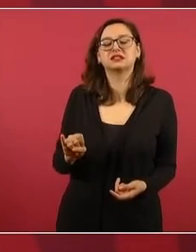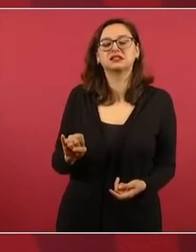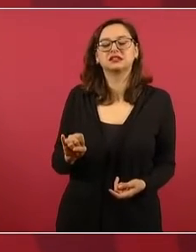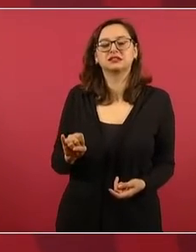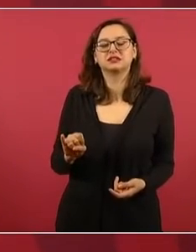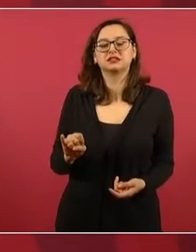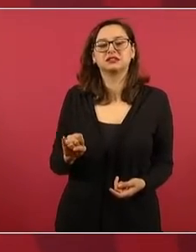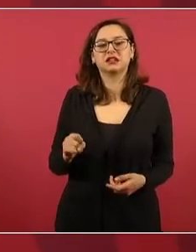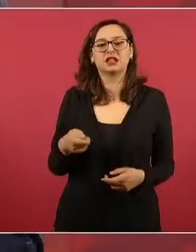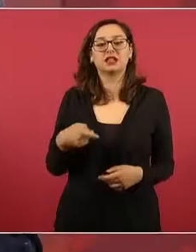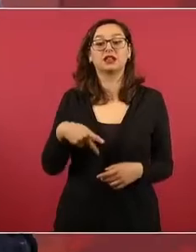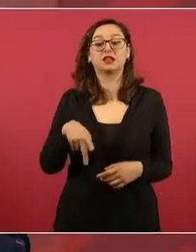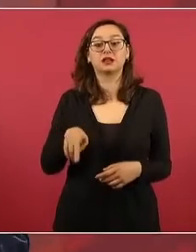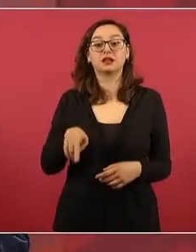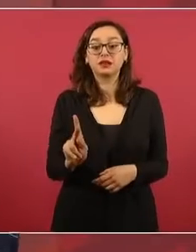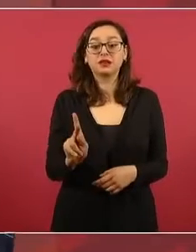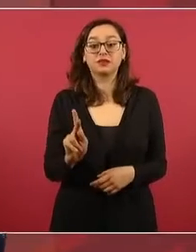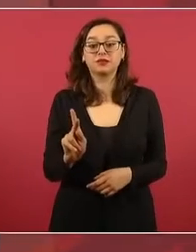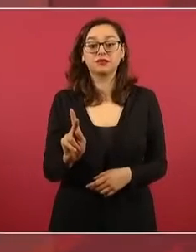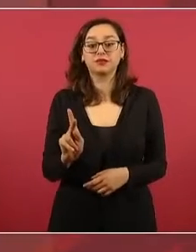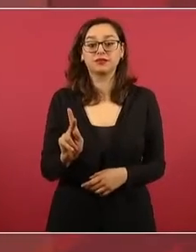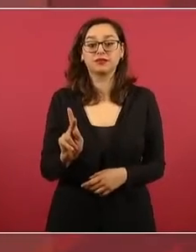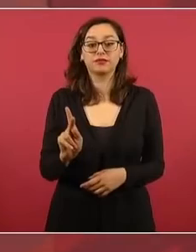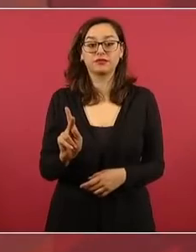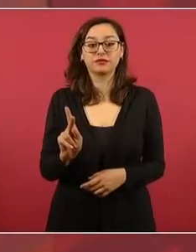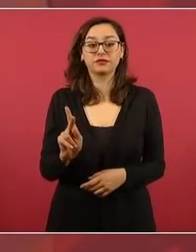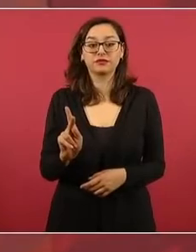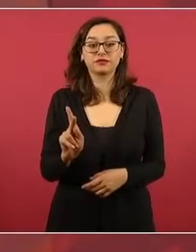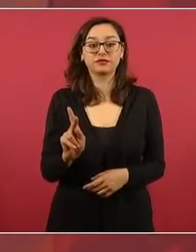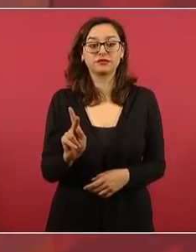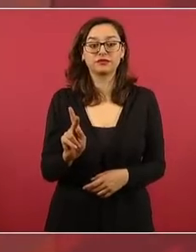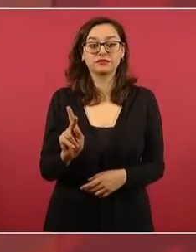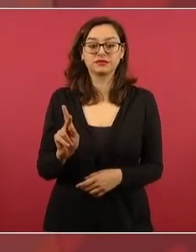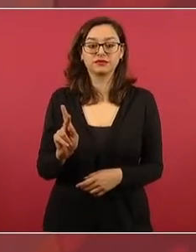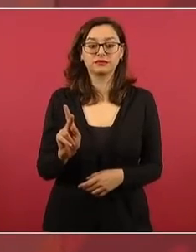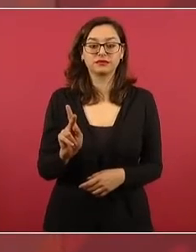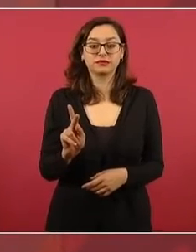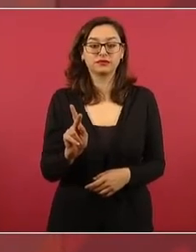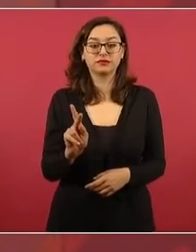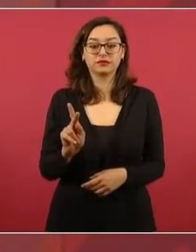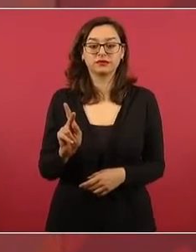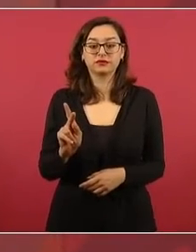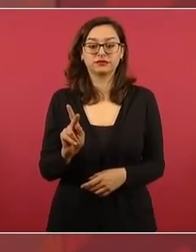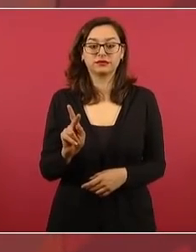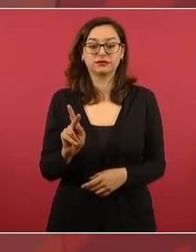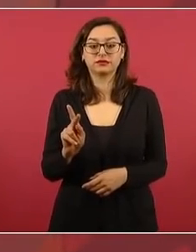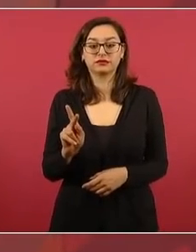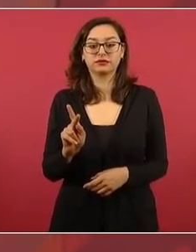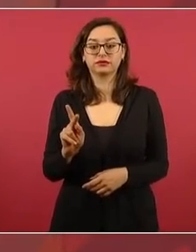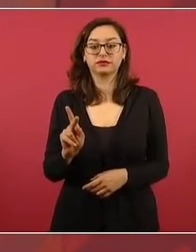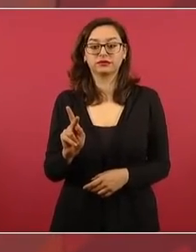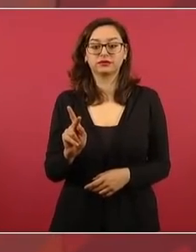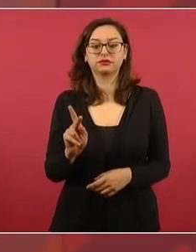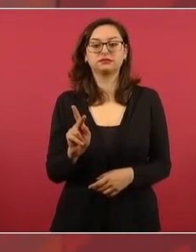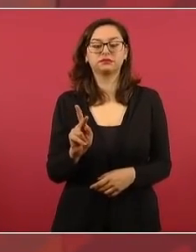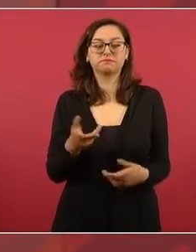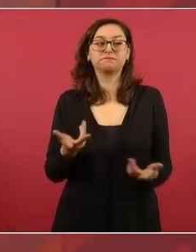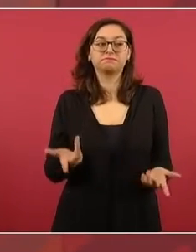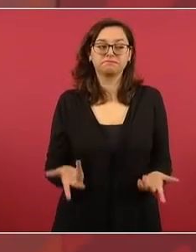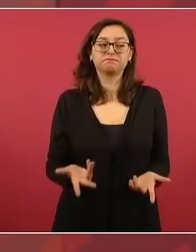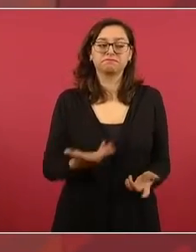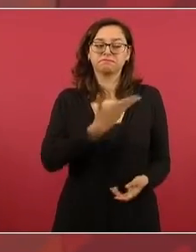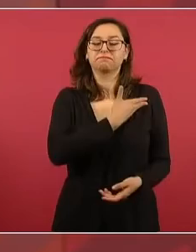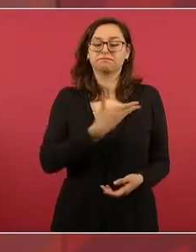nada más que, aunque entiendo la postura del presidente